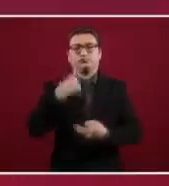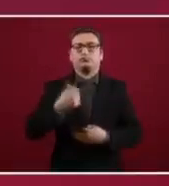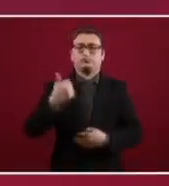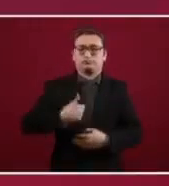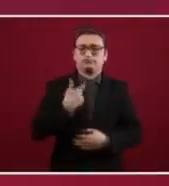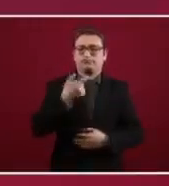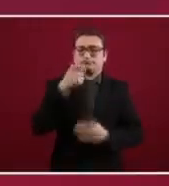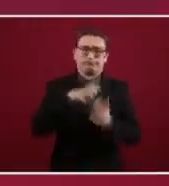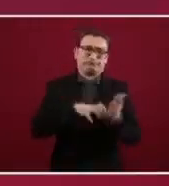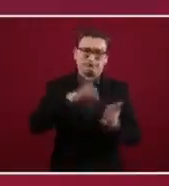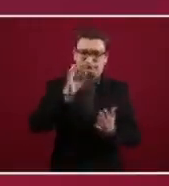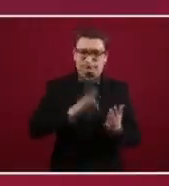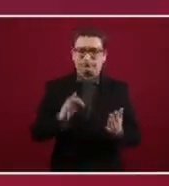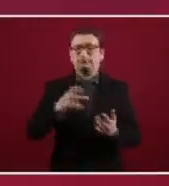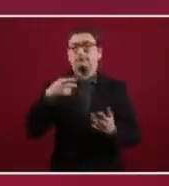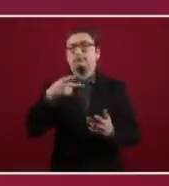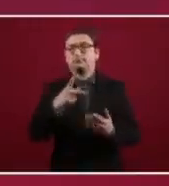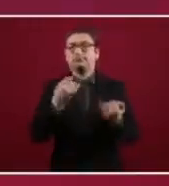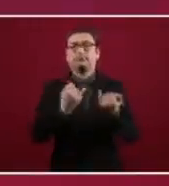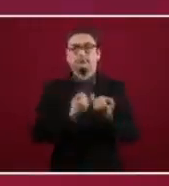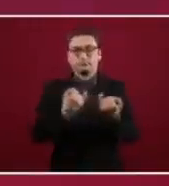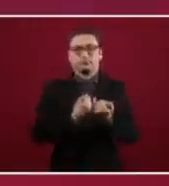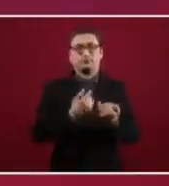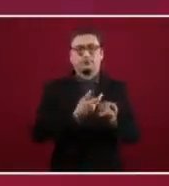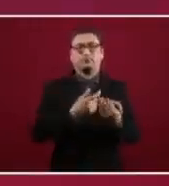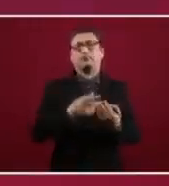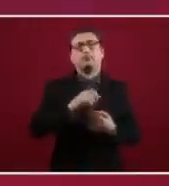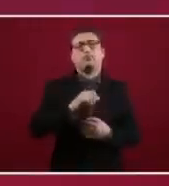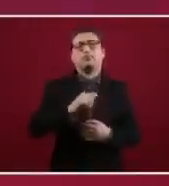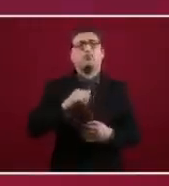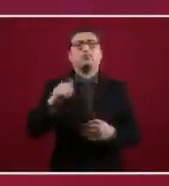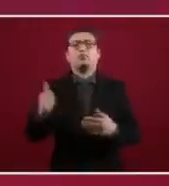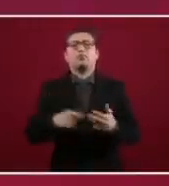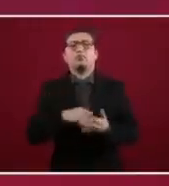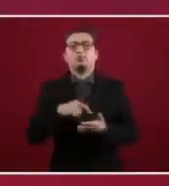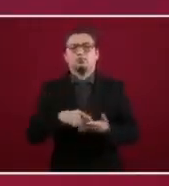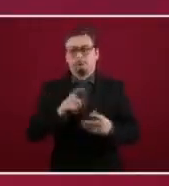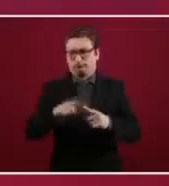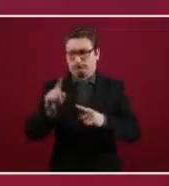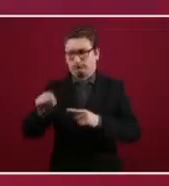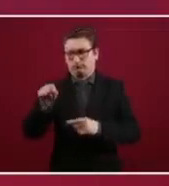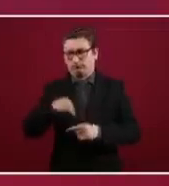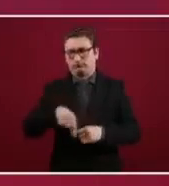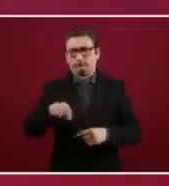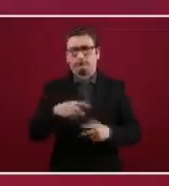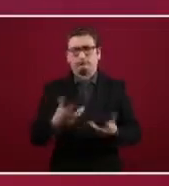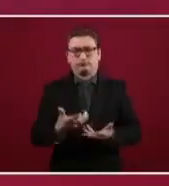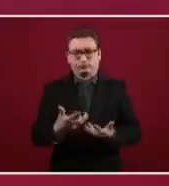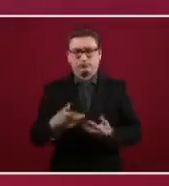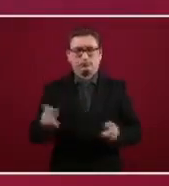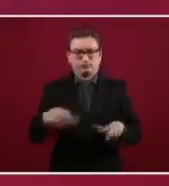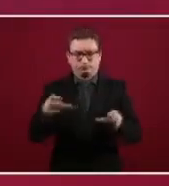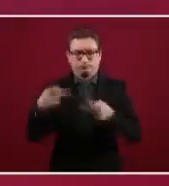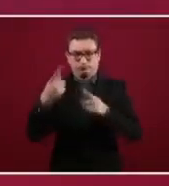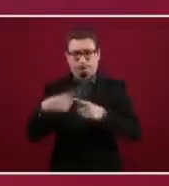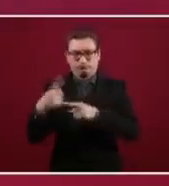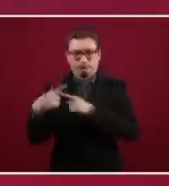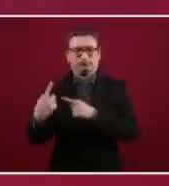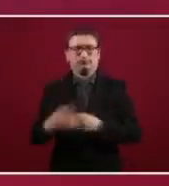pero también hay una derrama hacia otros tipos de vendedores